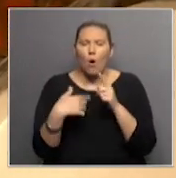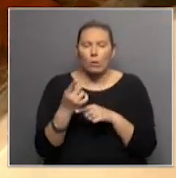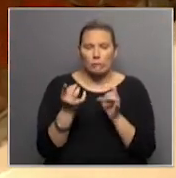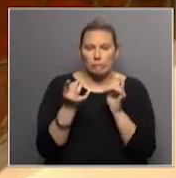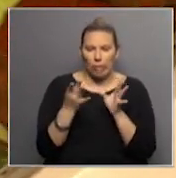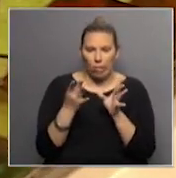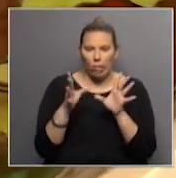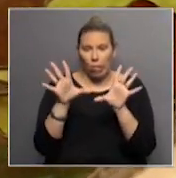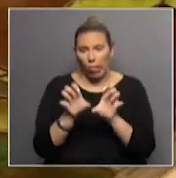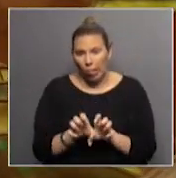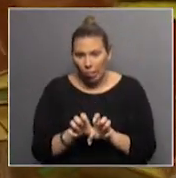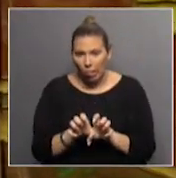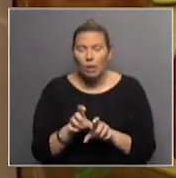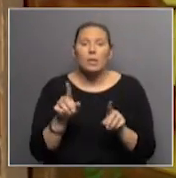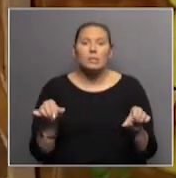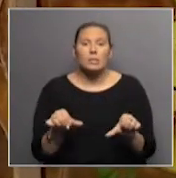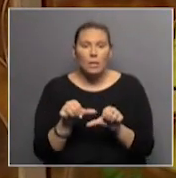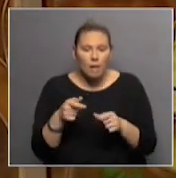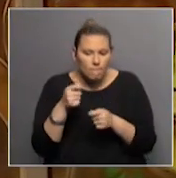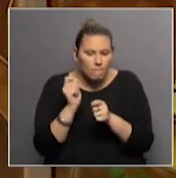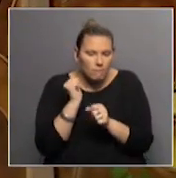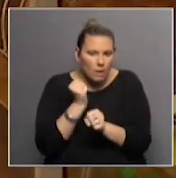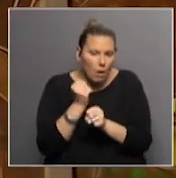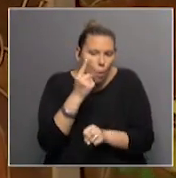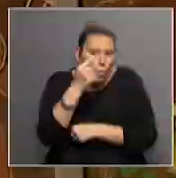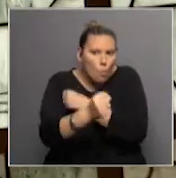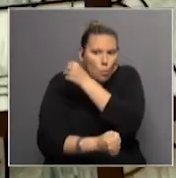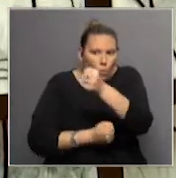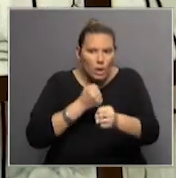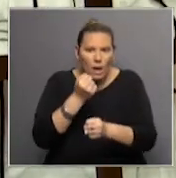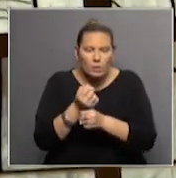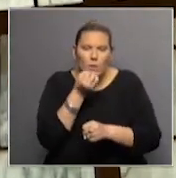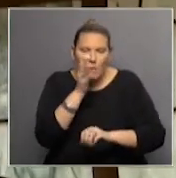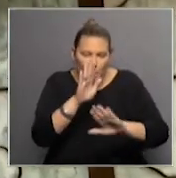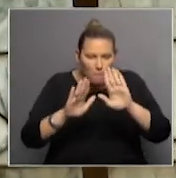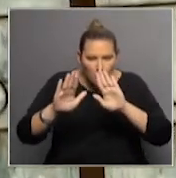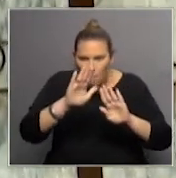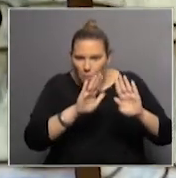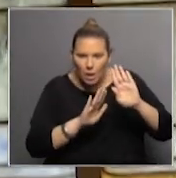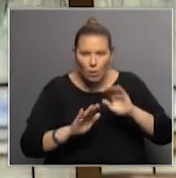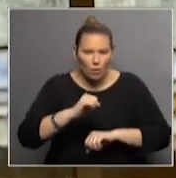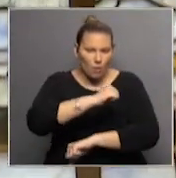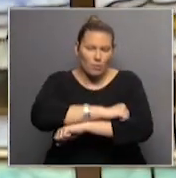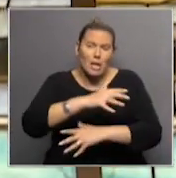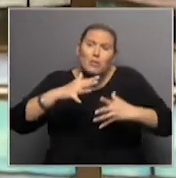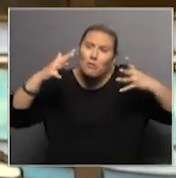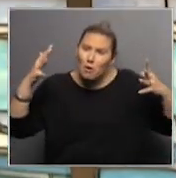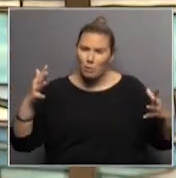estaban muy desmerecidas. Se hizo todo un trabajo de casi un año y se refaccionó todo ese vitral, que es